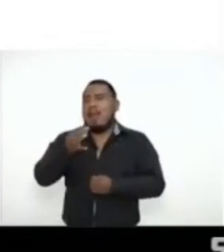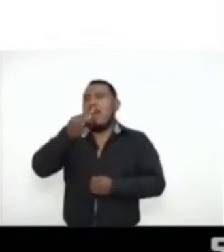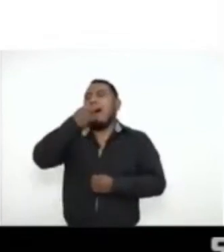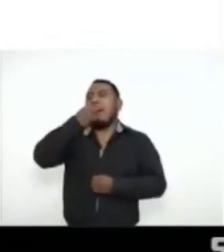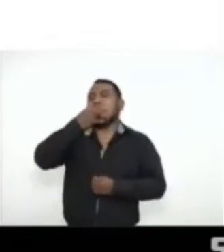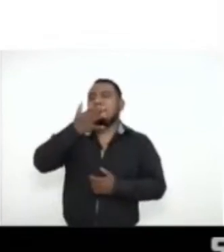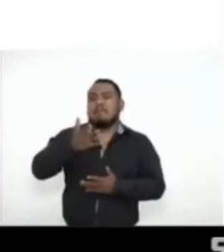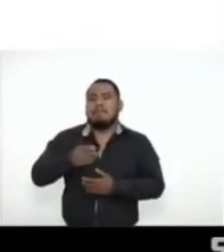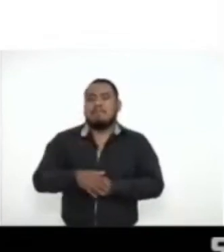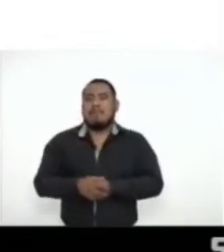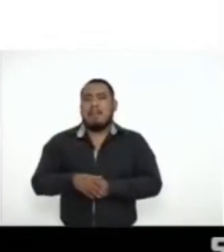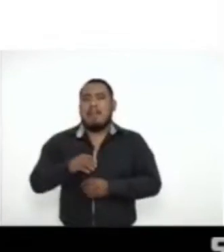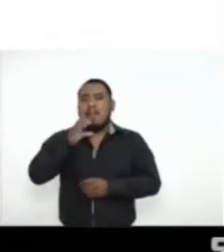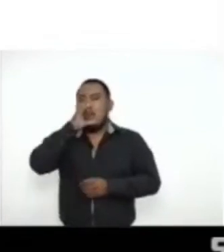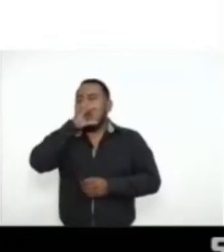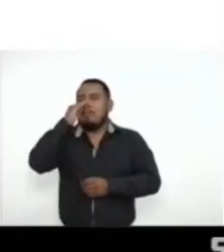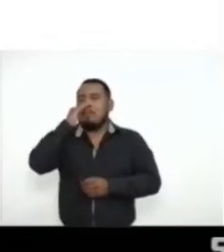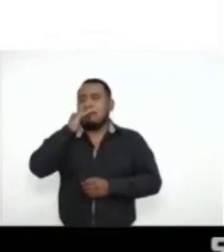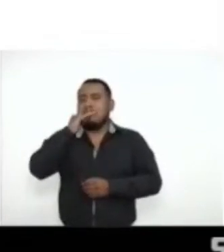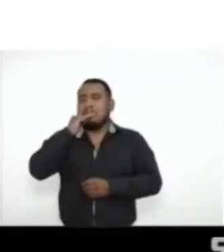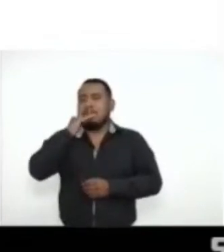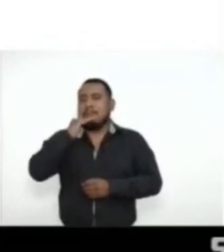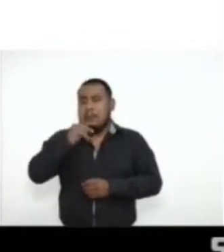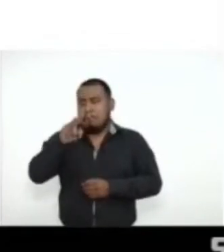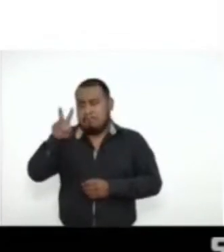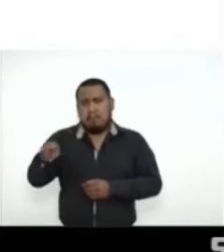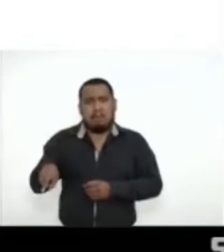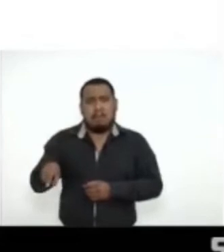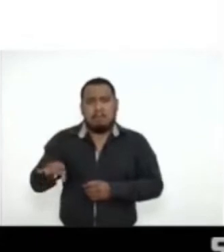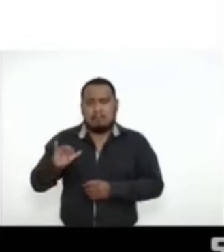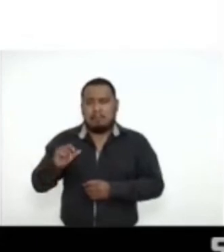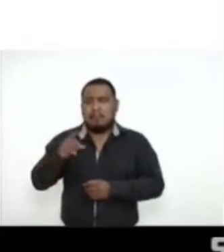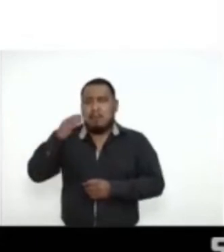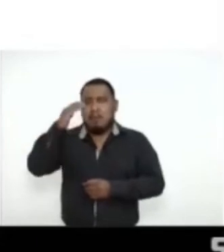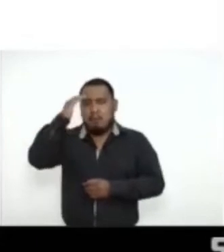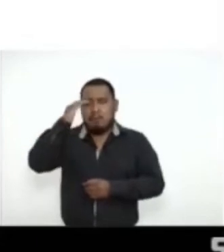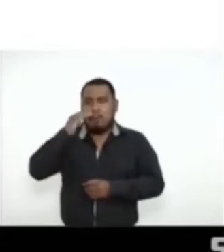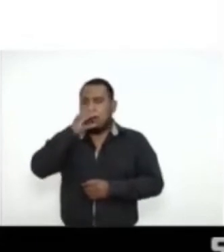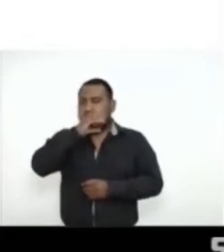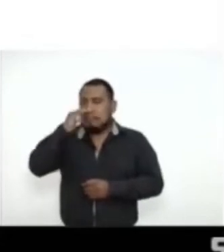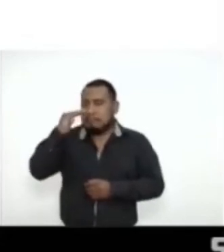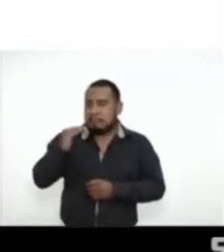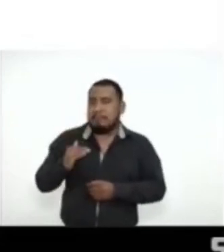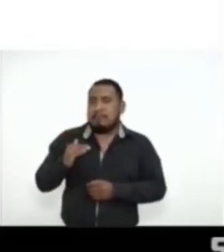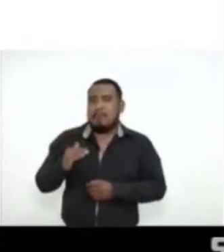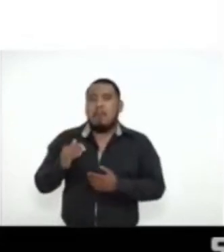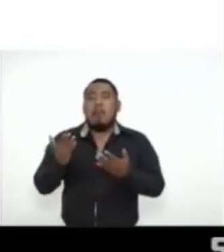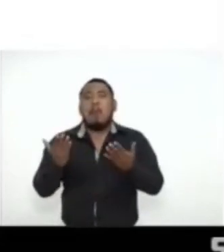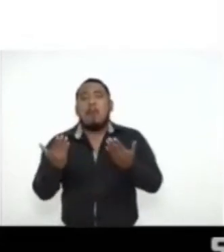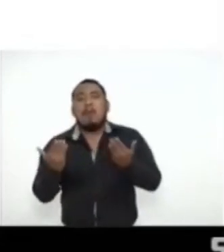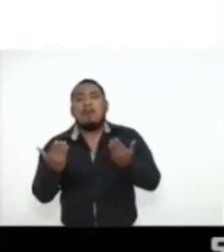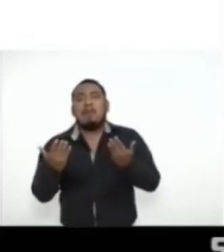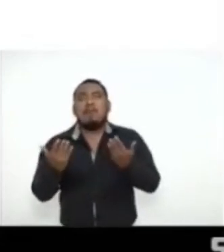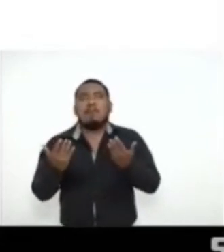algún medicamento para bajarnos la temperatura. Es cierto, se baja la temperatura, pero no terminó de hacer